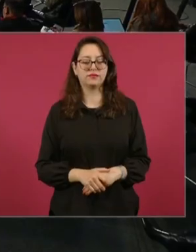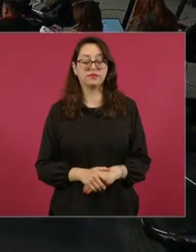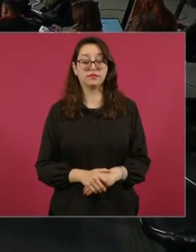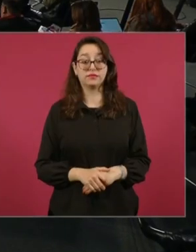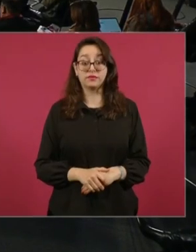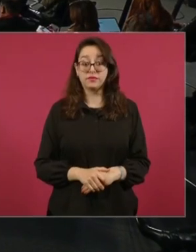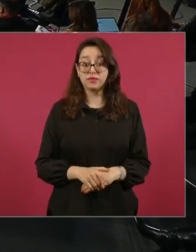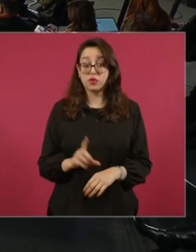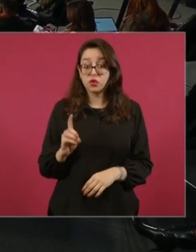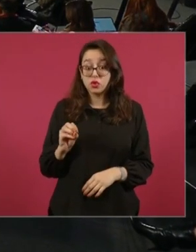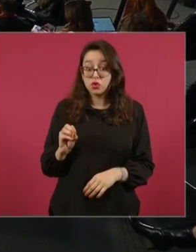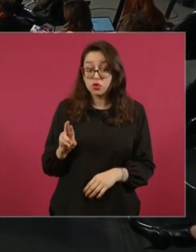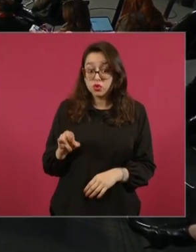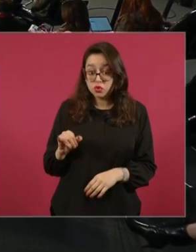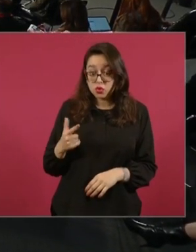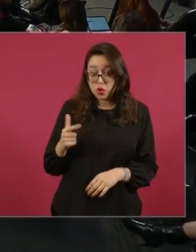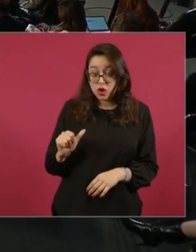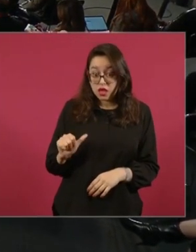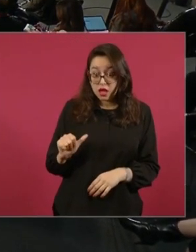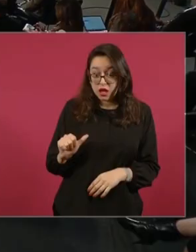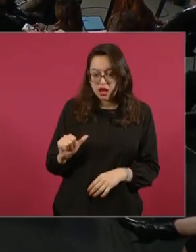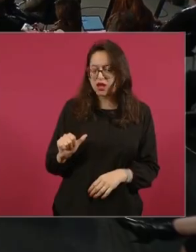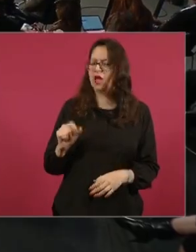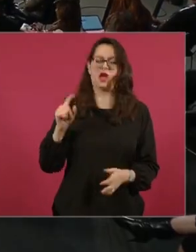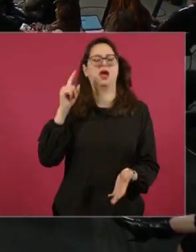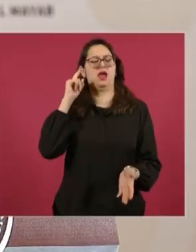¿López Dóriga? No creo.